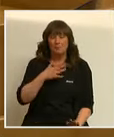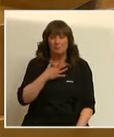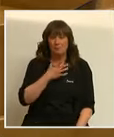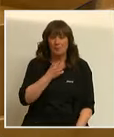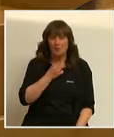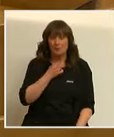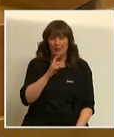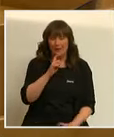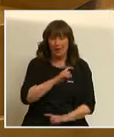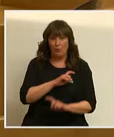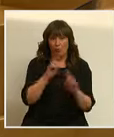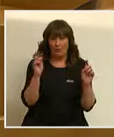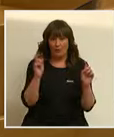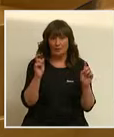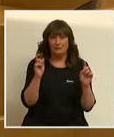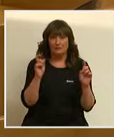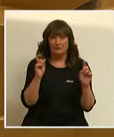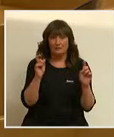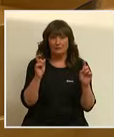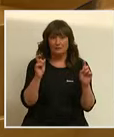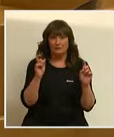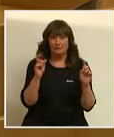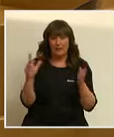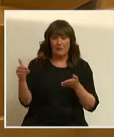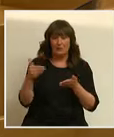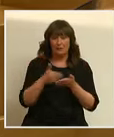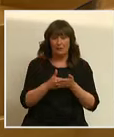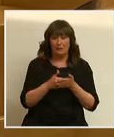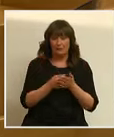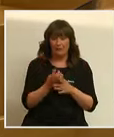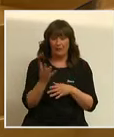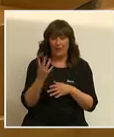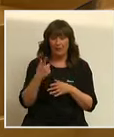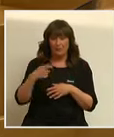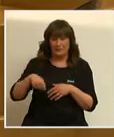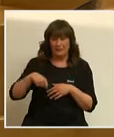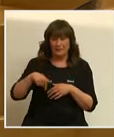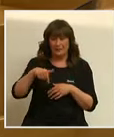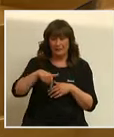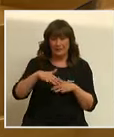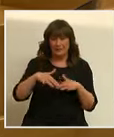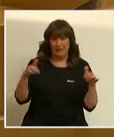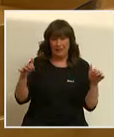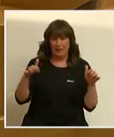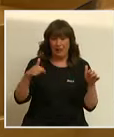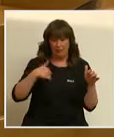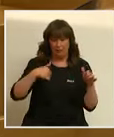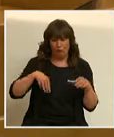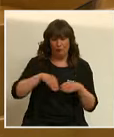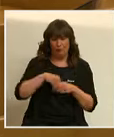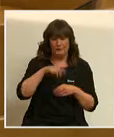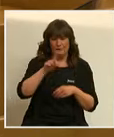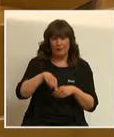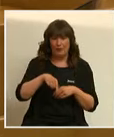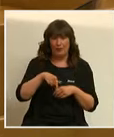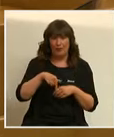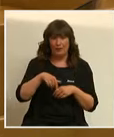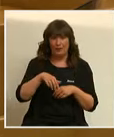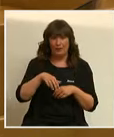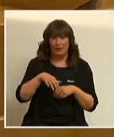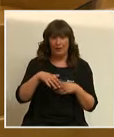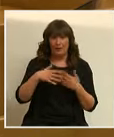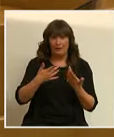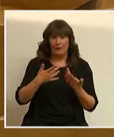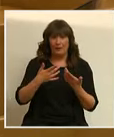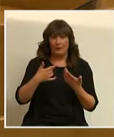Me gustaría anunciarles que a petición de varios presidentes de esta Cámara, entre los que me incluyo, le ha sido concedido